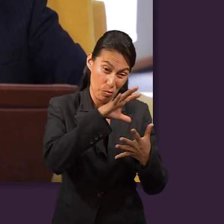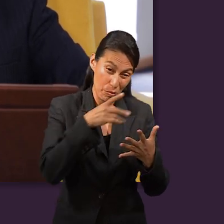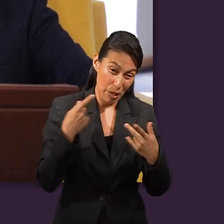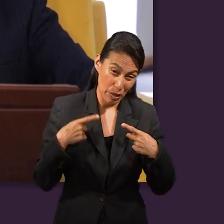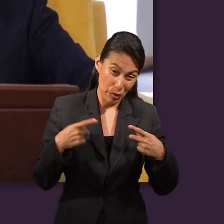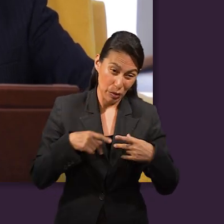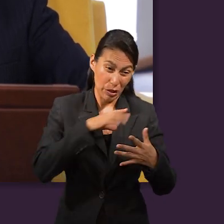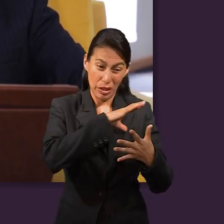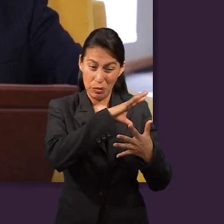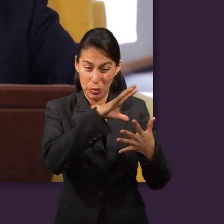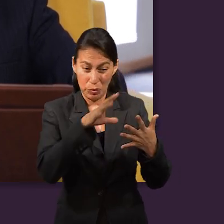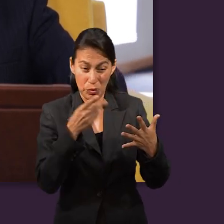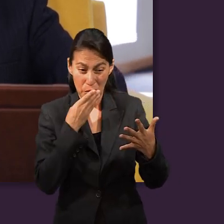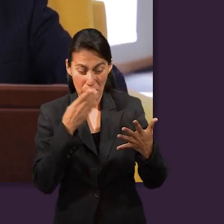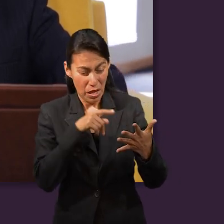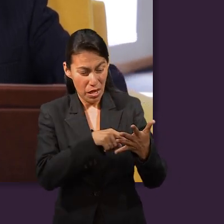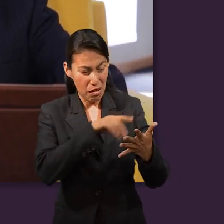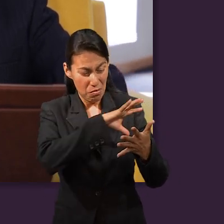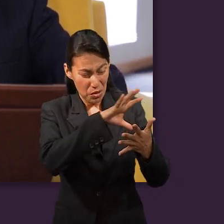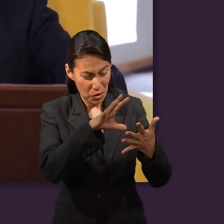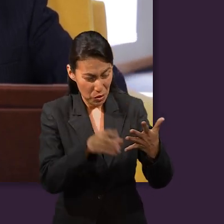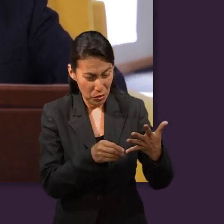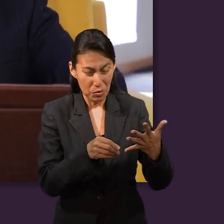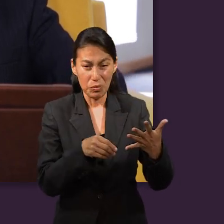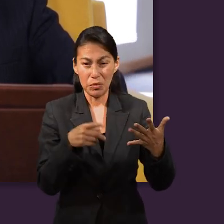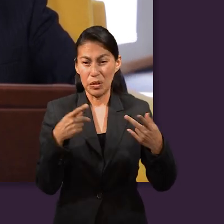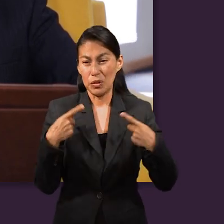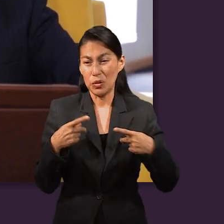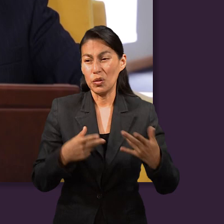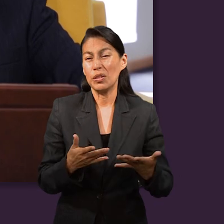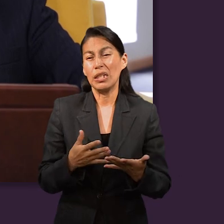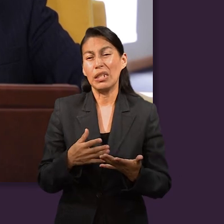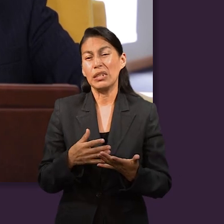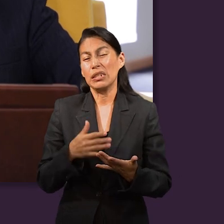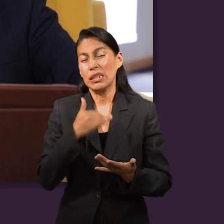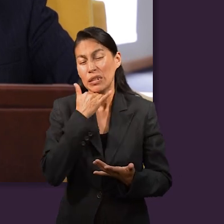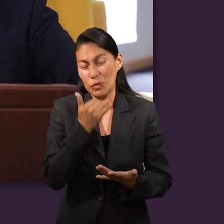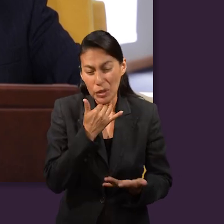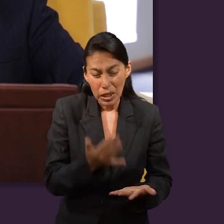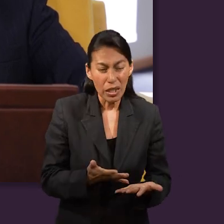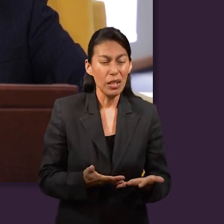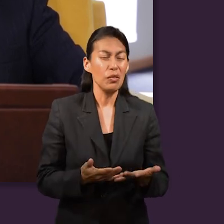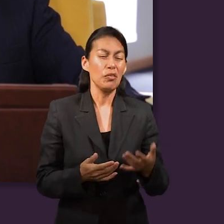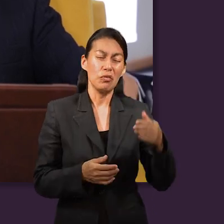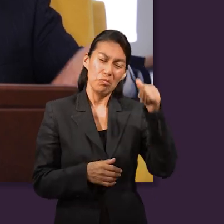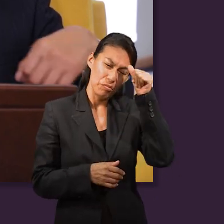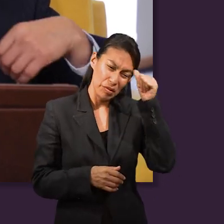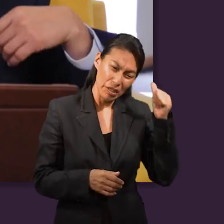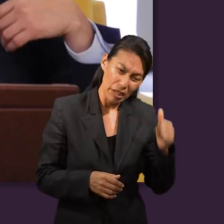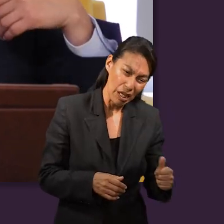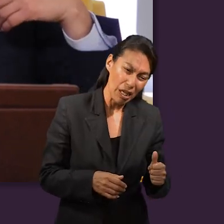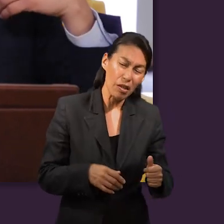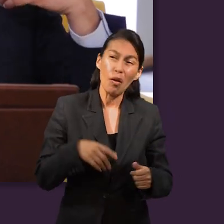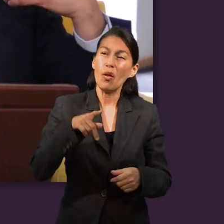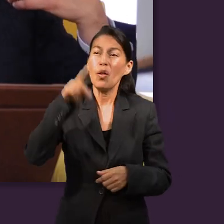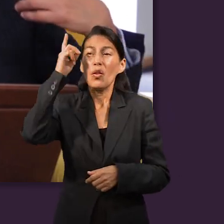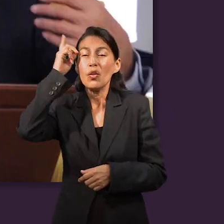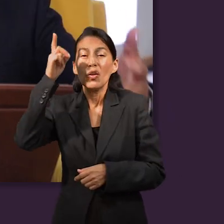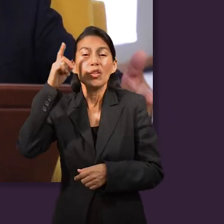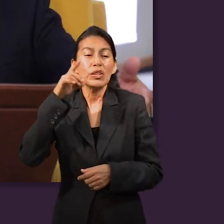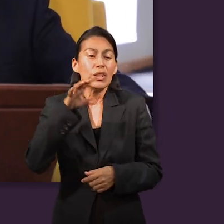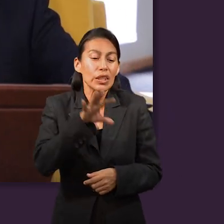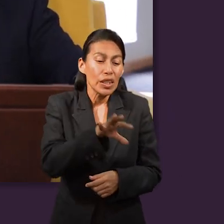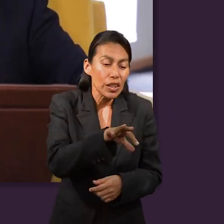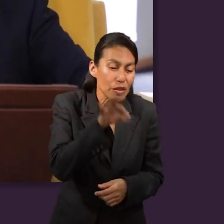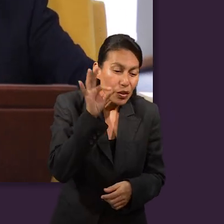nos dicen saben que todas estas fueron personas como ustedes también son personas son personas a las cuales a las cuales dios